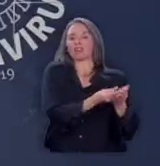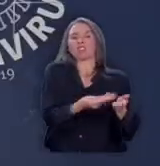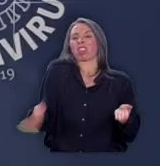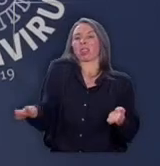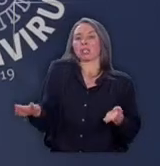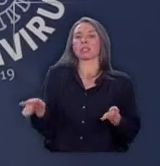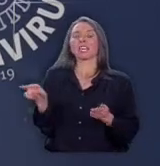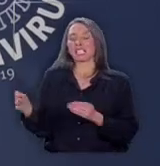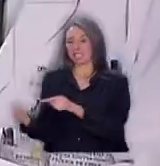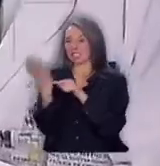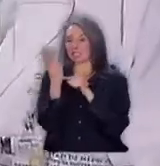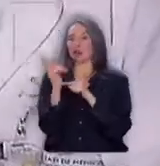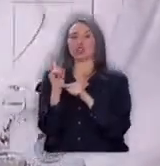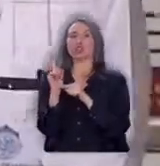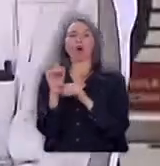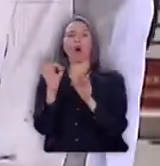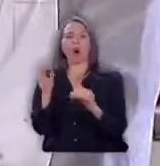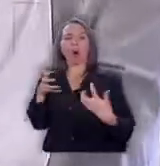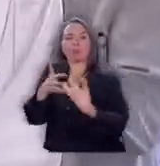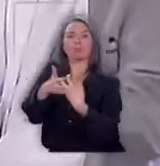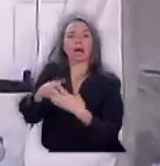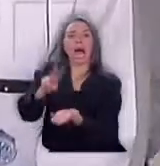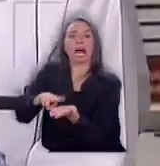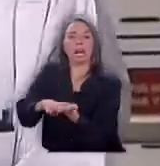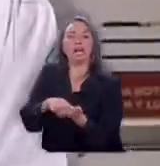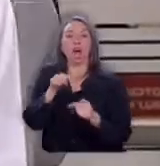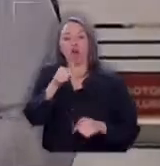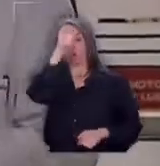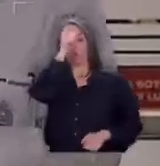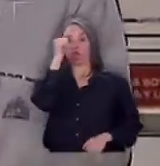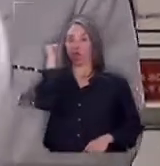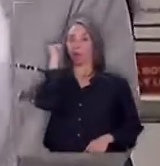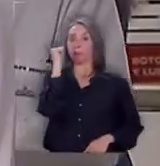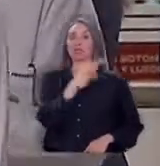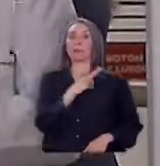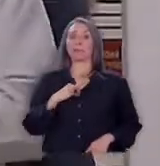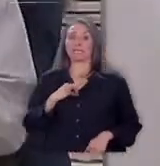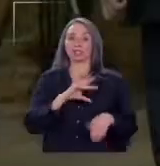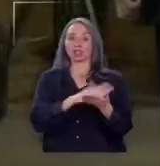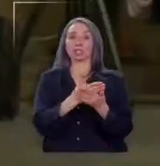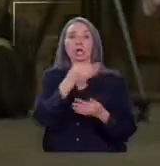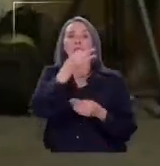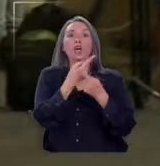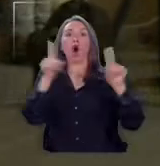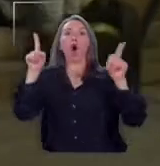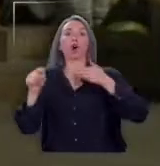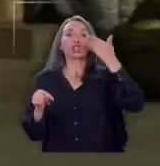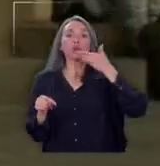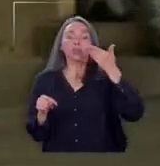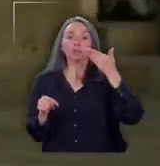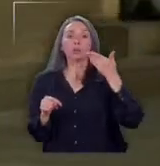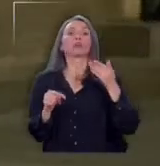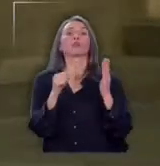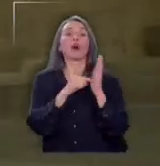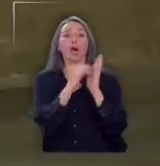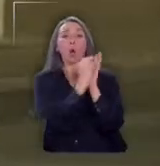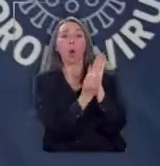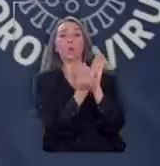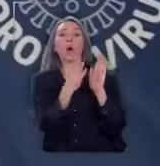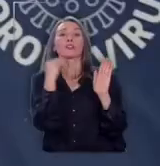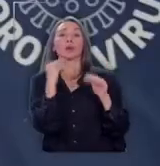no se ajusta a la realidad pero este domingo el discurso fue otro el minsal ajustó la cifra de personas fallecidas a raíz de estos